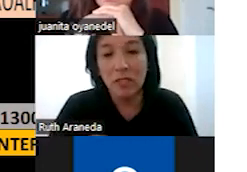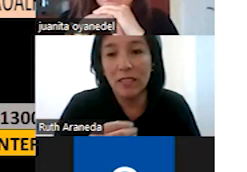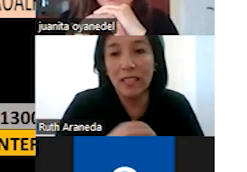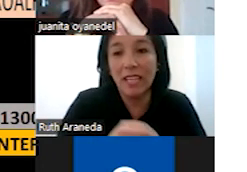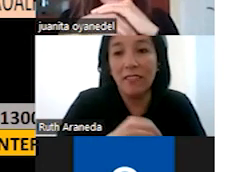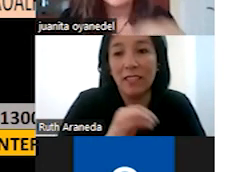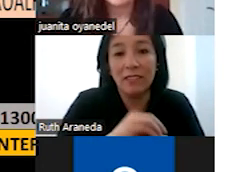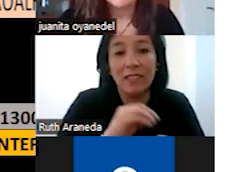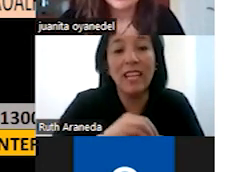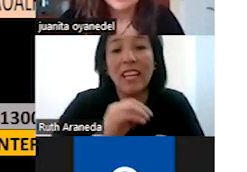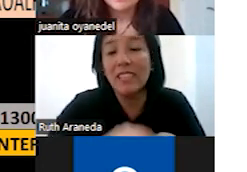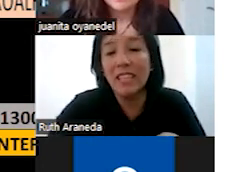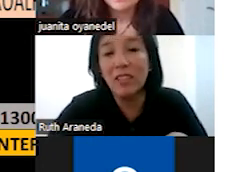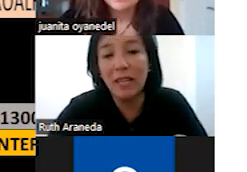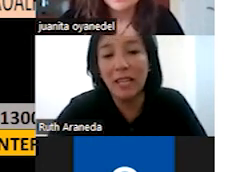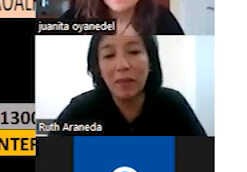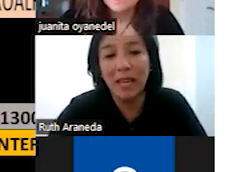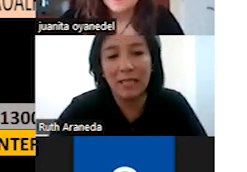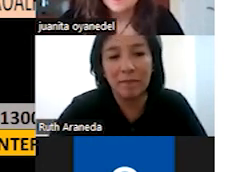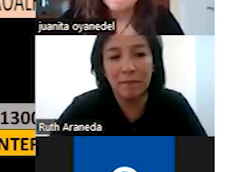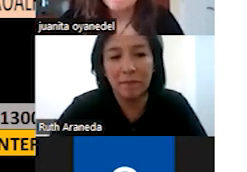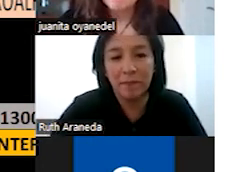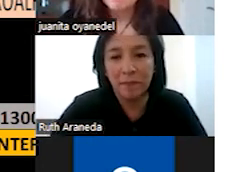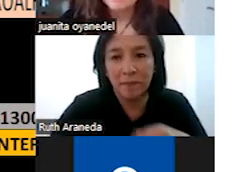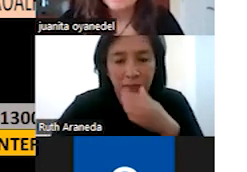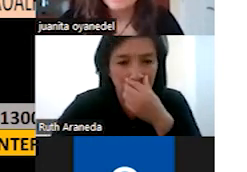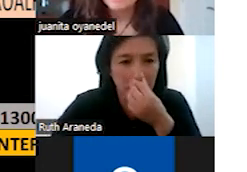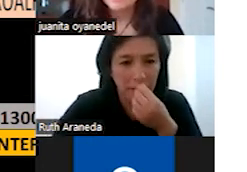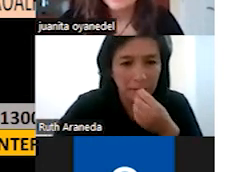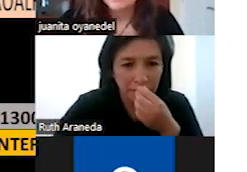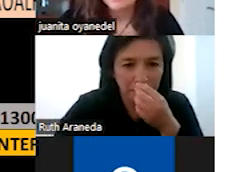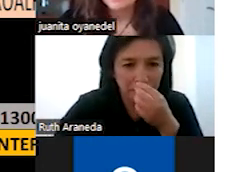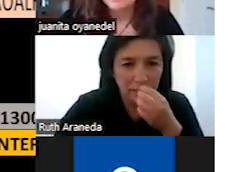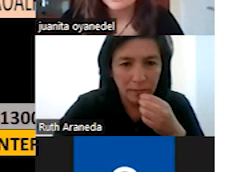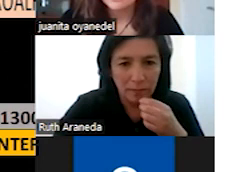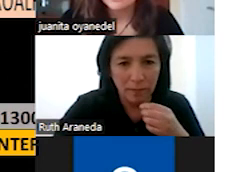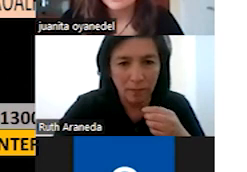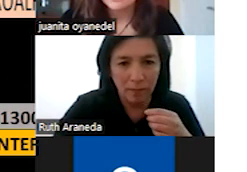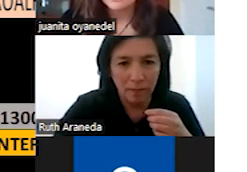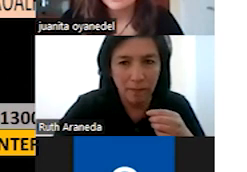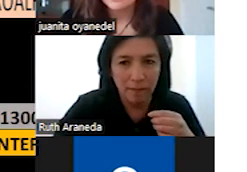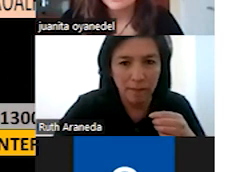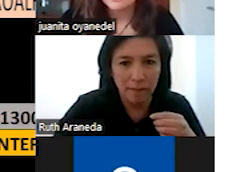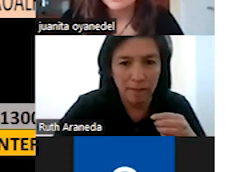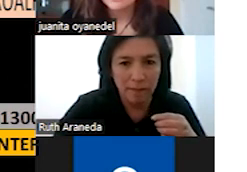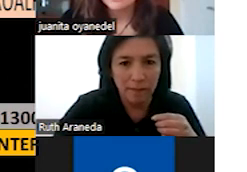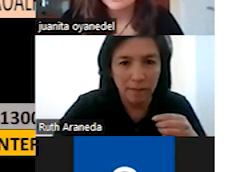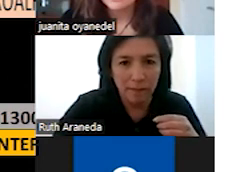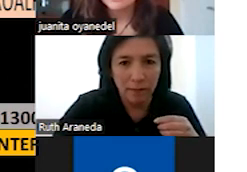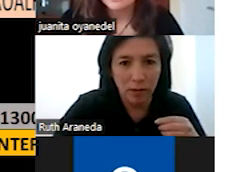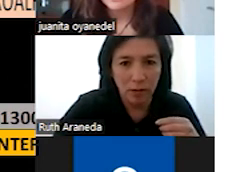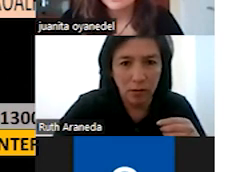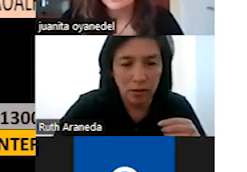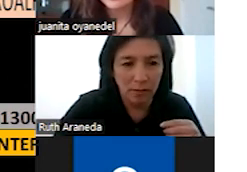A ver pero si tendría que avisar ahora para que me ancle. sí, Ruth, vamos a favorecer la interpretación en esta actividad.